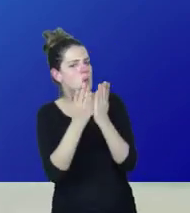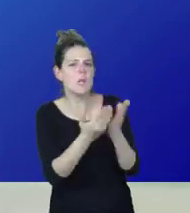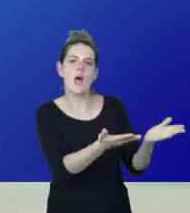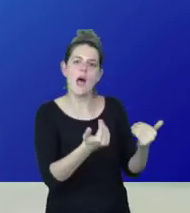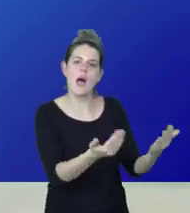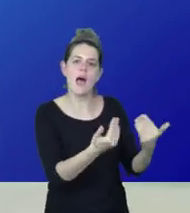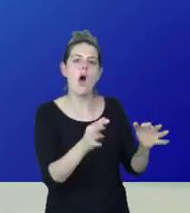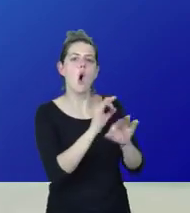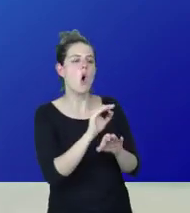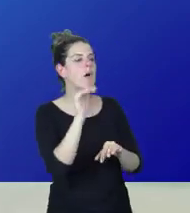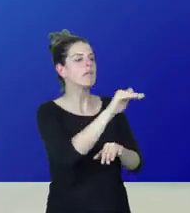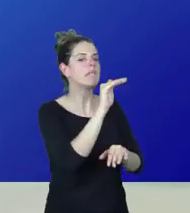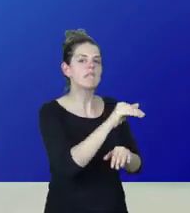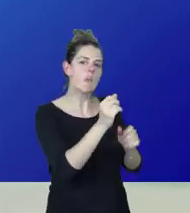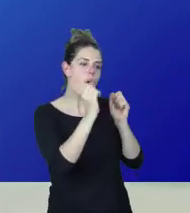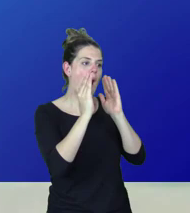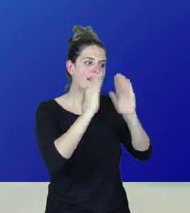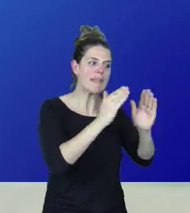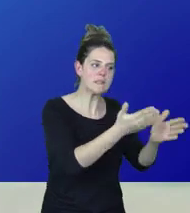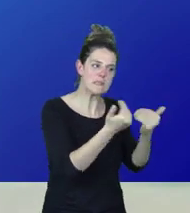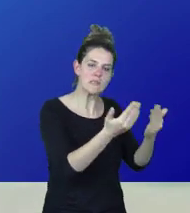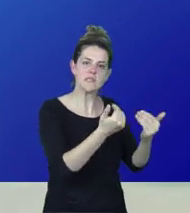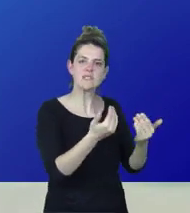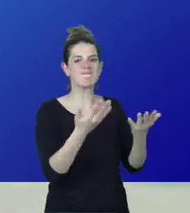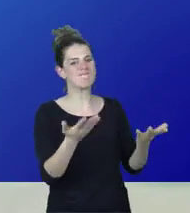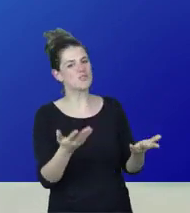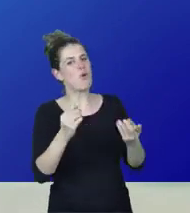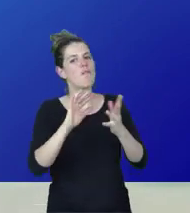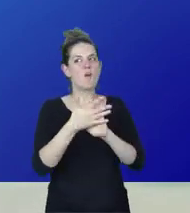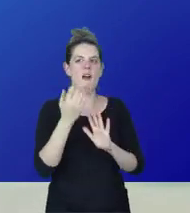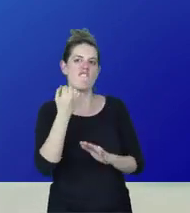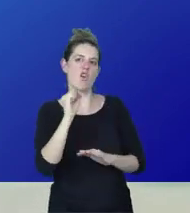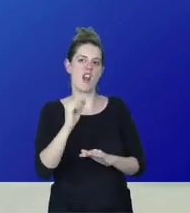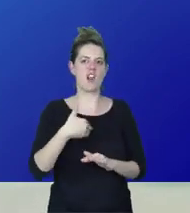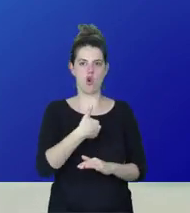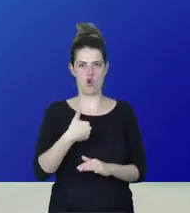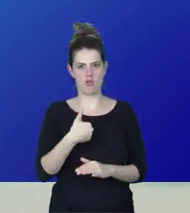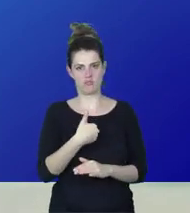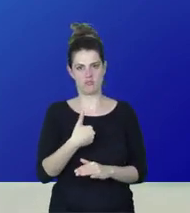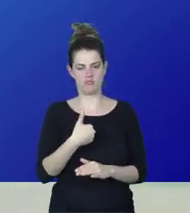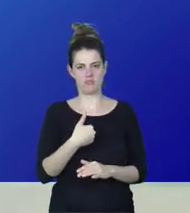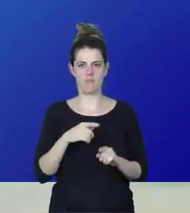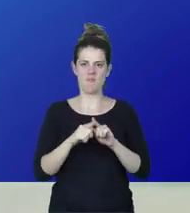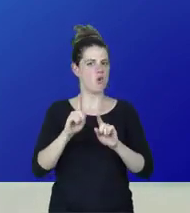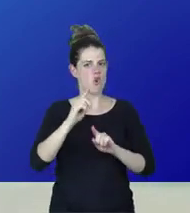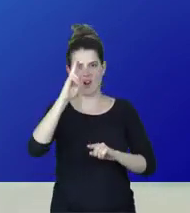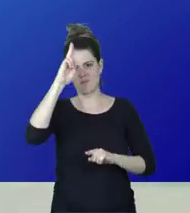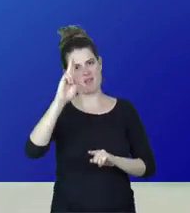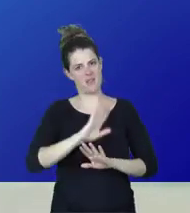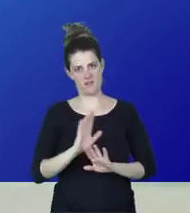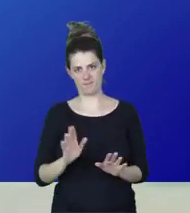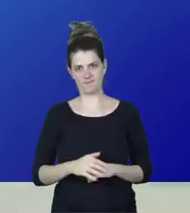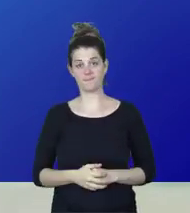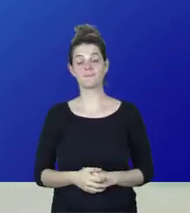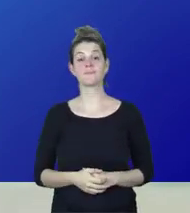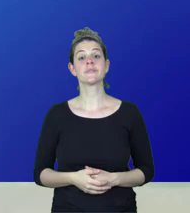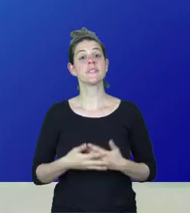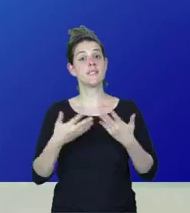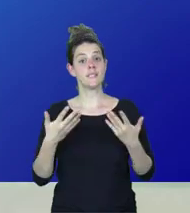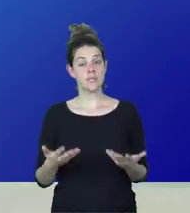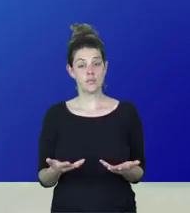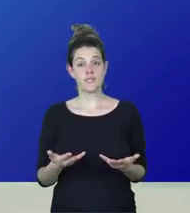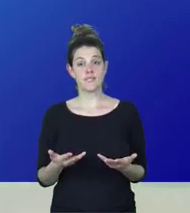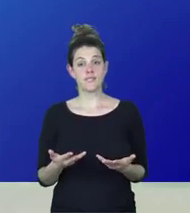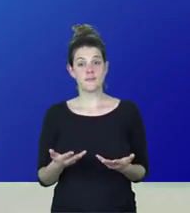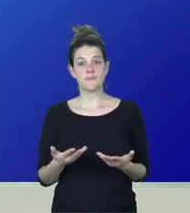estudiar o llamarle la atención por alguna cuestión, estaría violando su propio rol, ¿no? Entonces, en ese sentido lo podemos